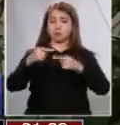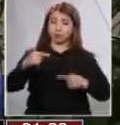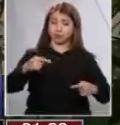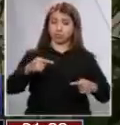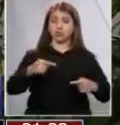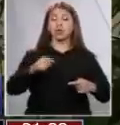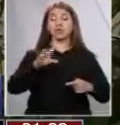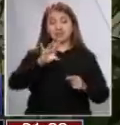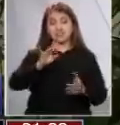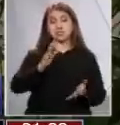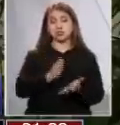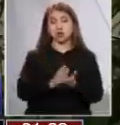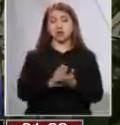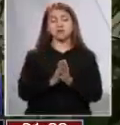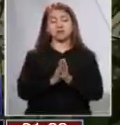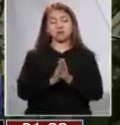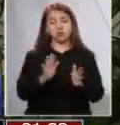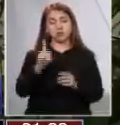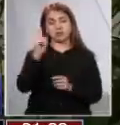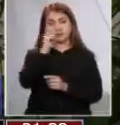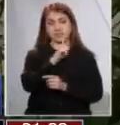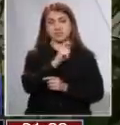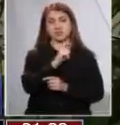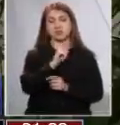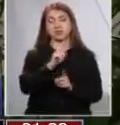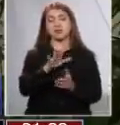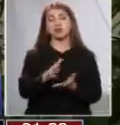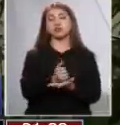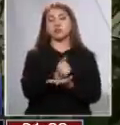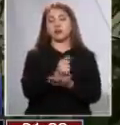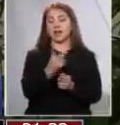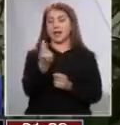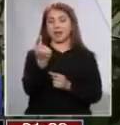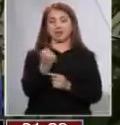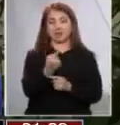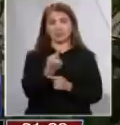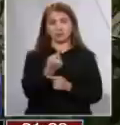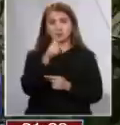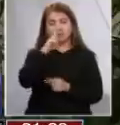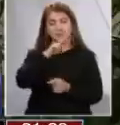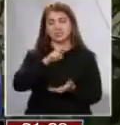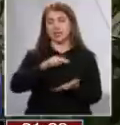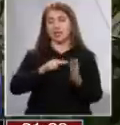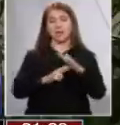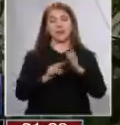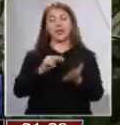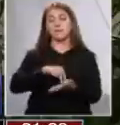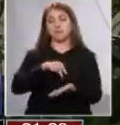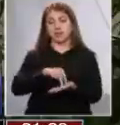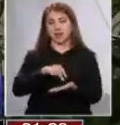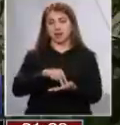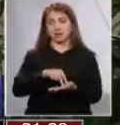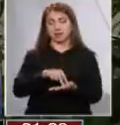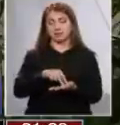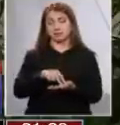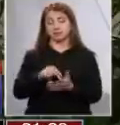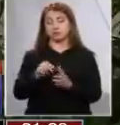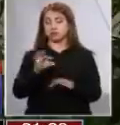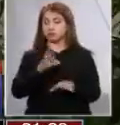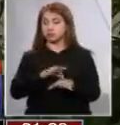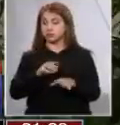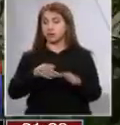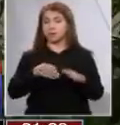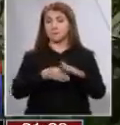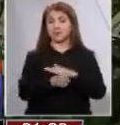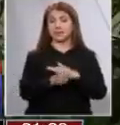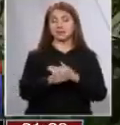complicación, decisiones muy, muy complejas que hay que tomar inmediatamente esta determinación médica para